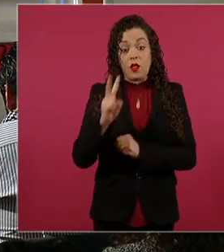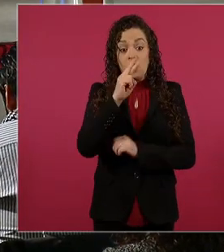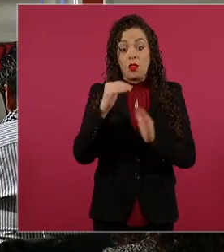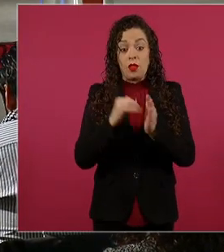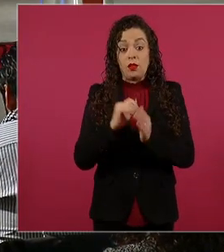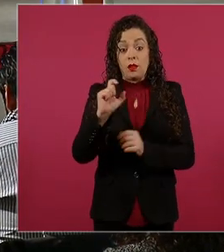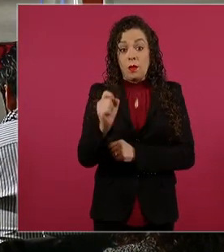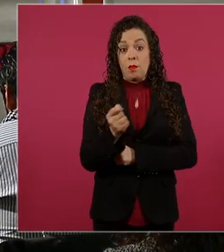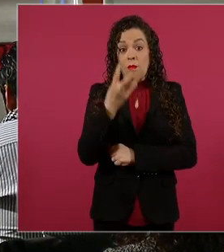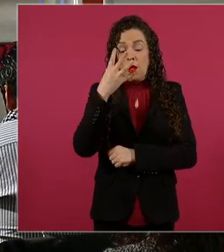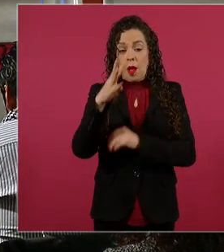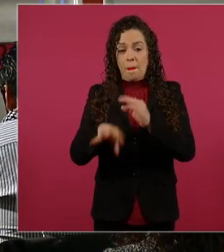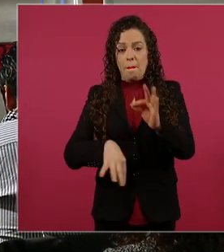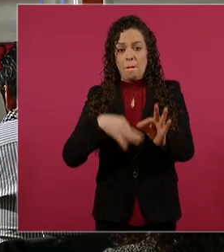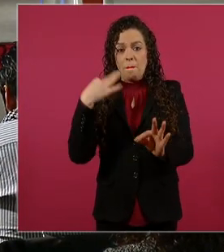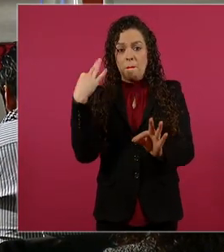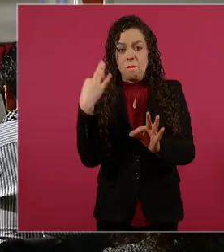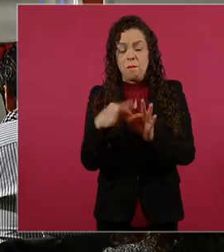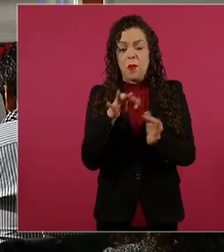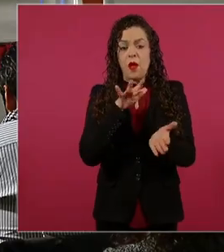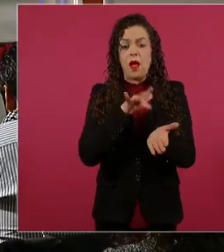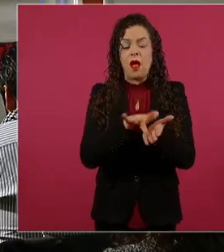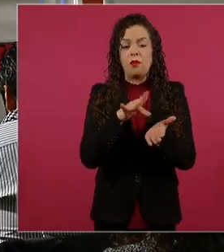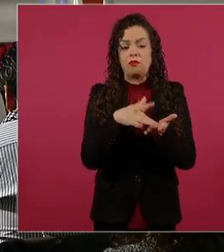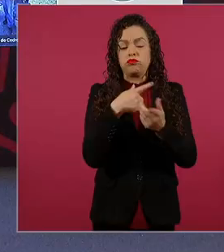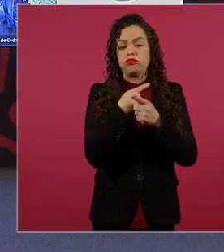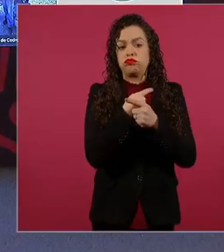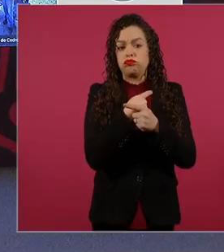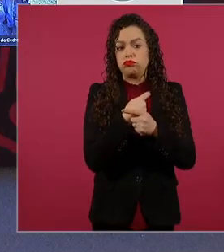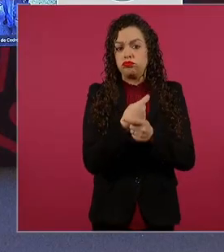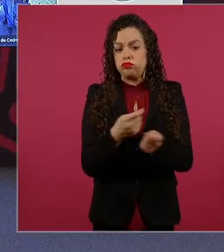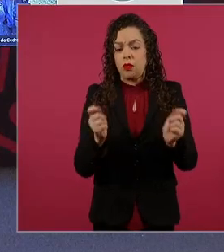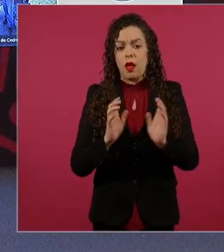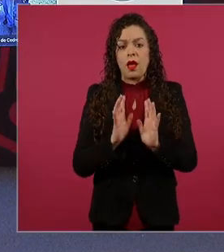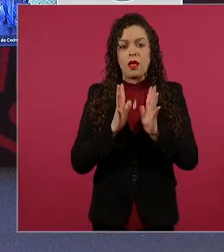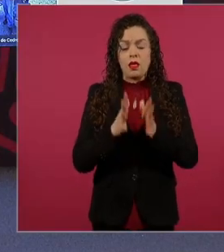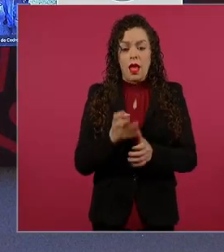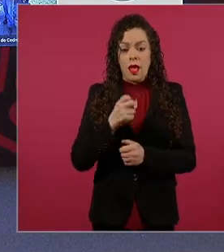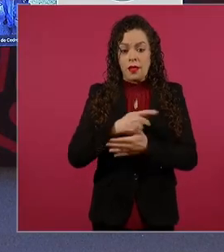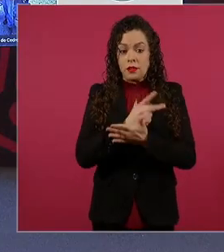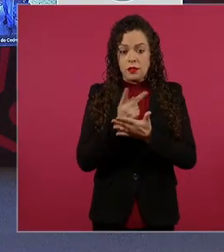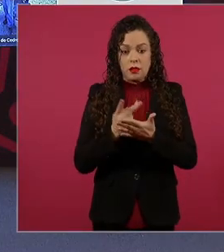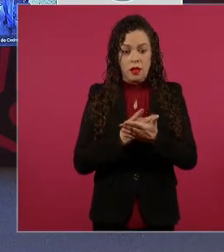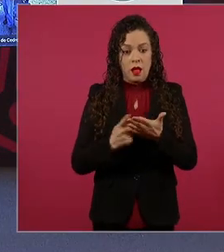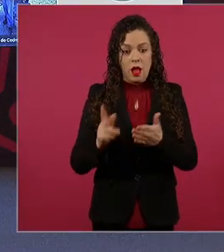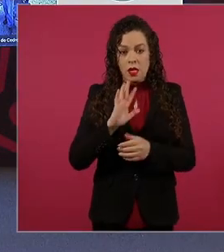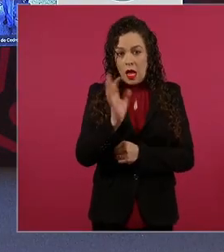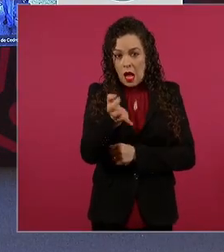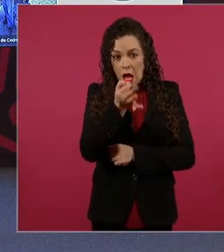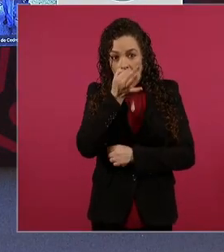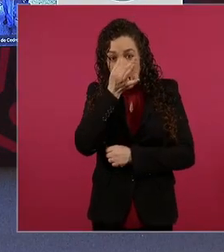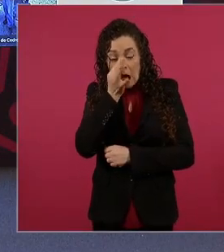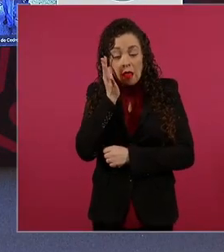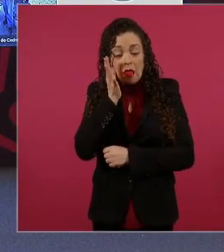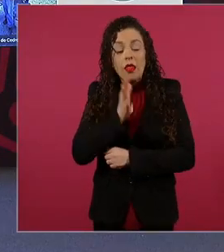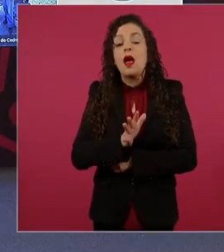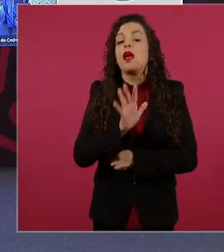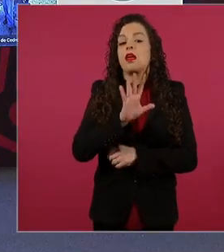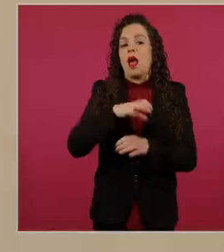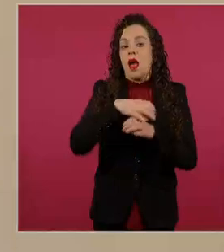todos los apoyos y prácticamente ya estamos cerrando el programa, ya se está ahorita en asambleas